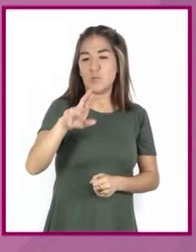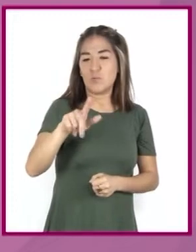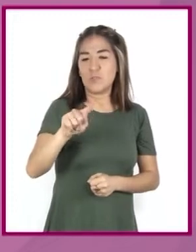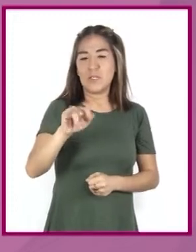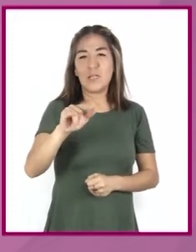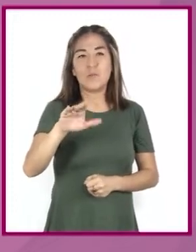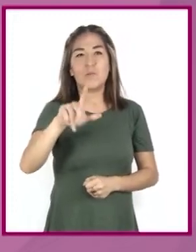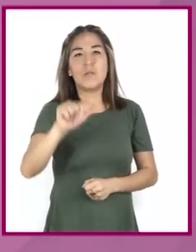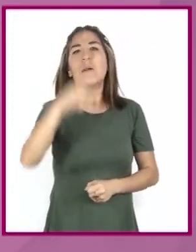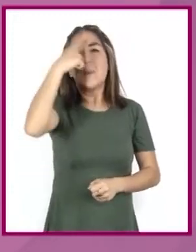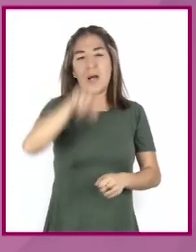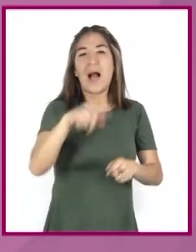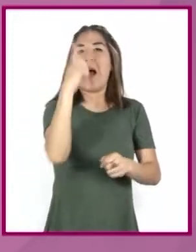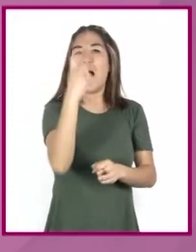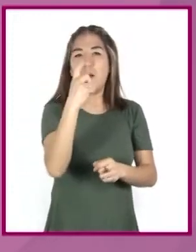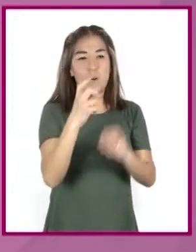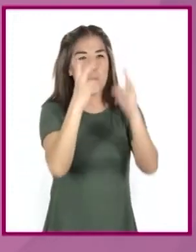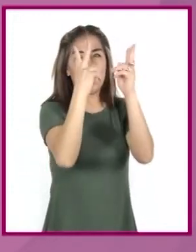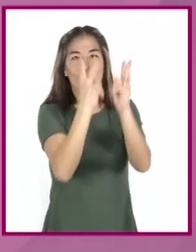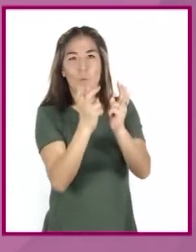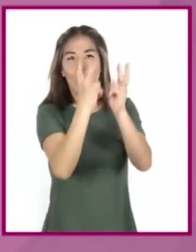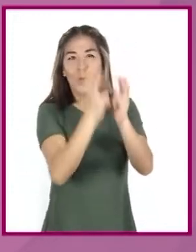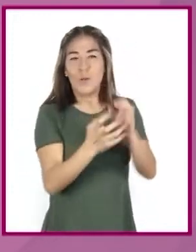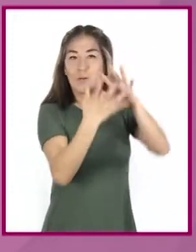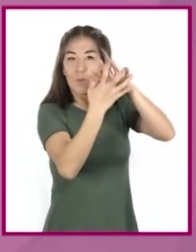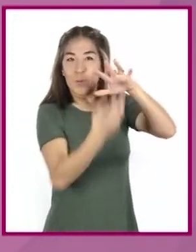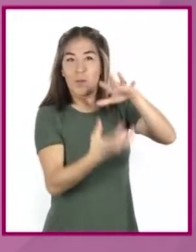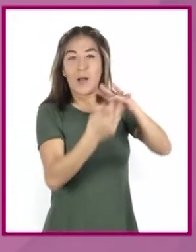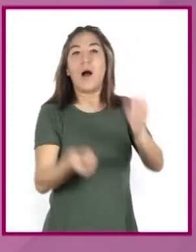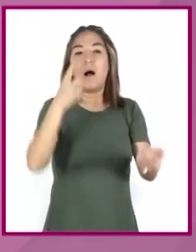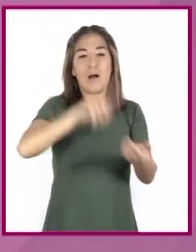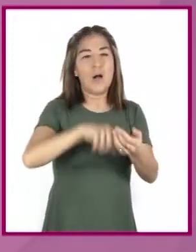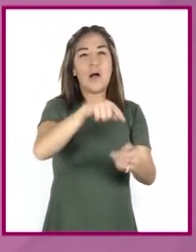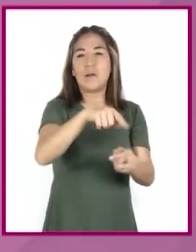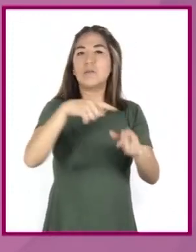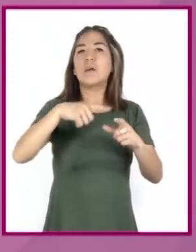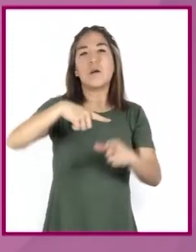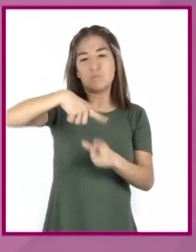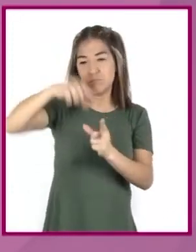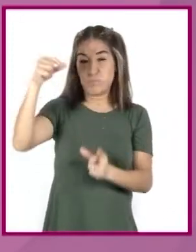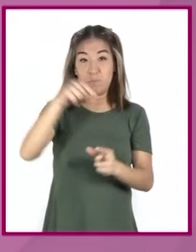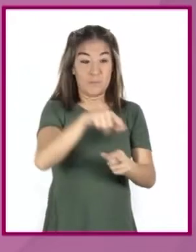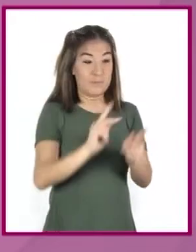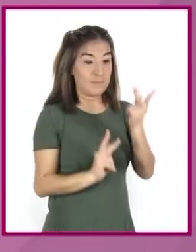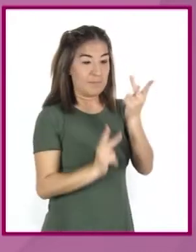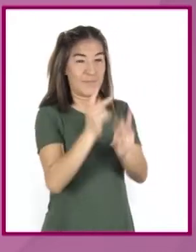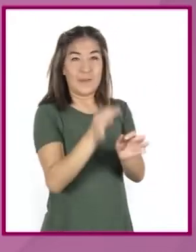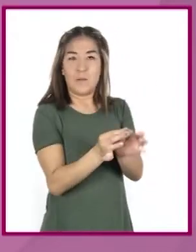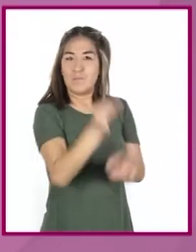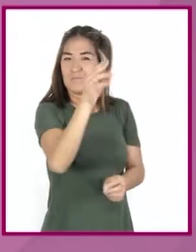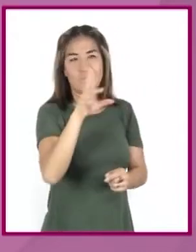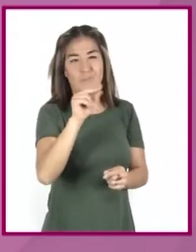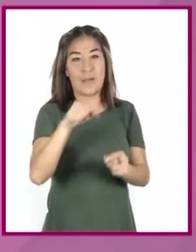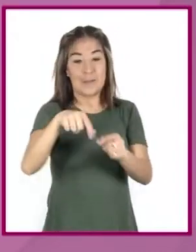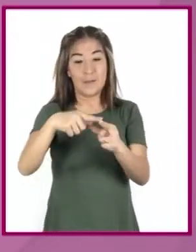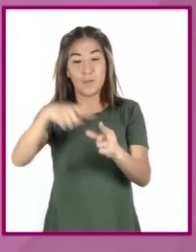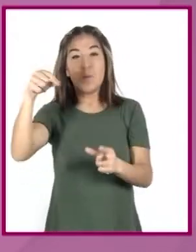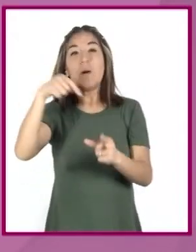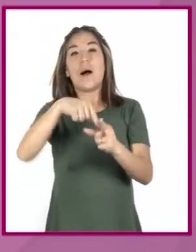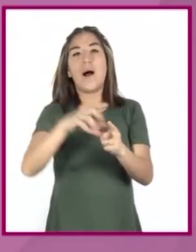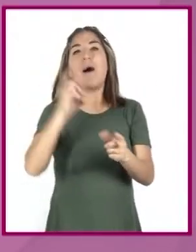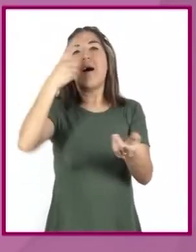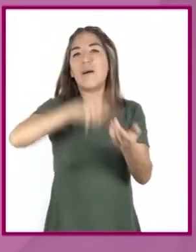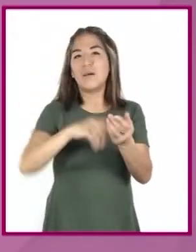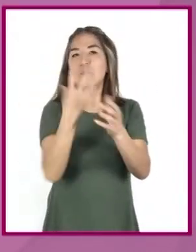la evaporación del agua. Esta cutícula solo se encuentra en hojas, no en las raíces, pues en esta última es donde se absorbe el agua y